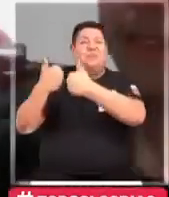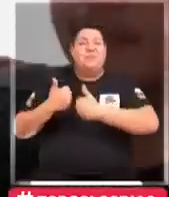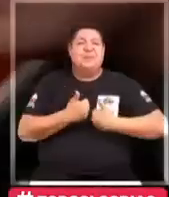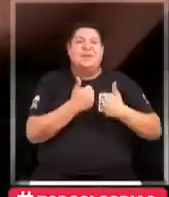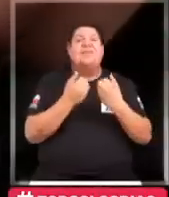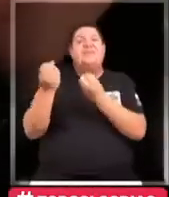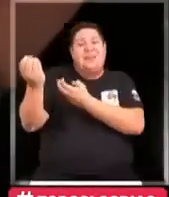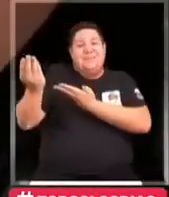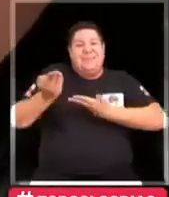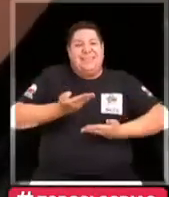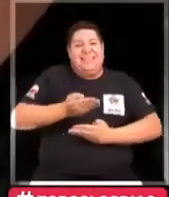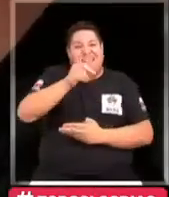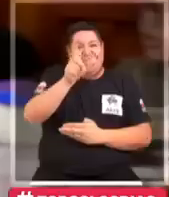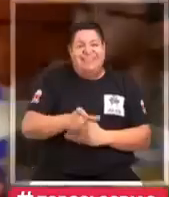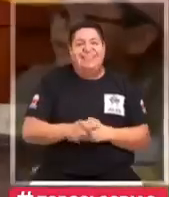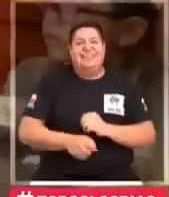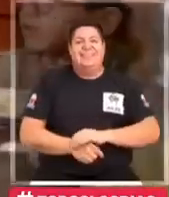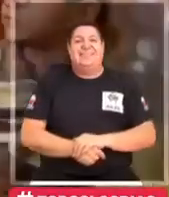que